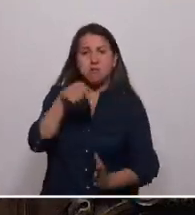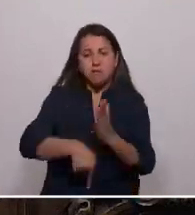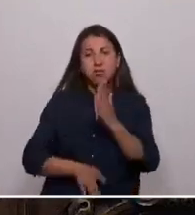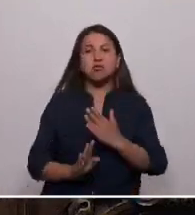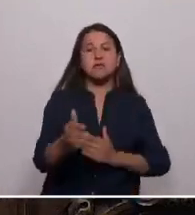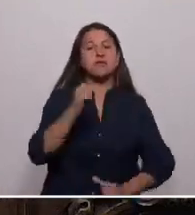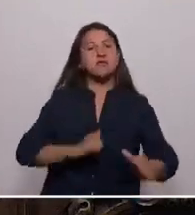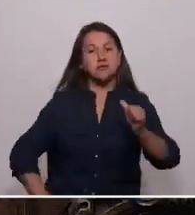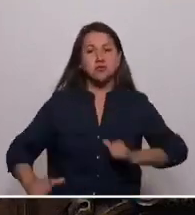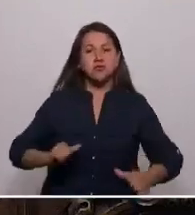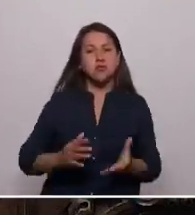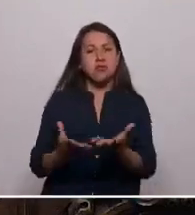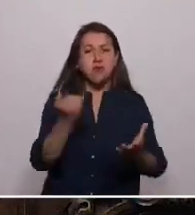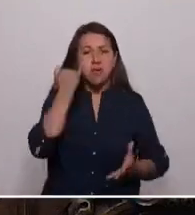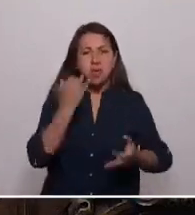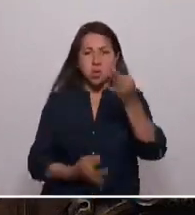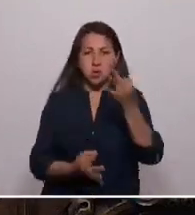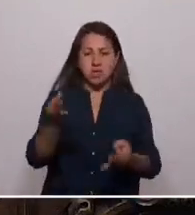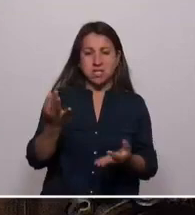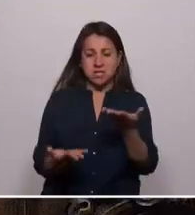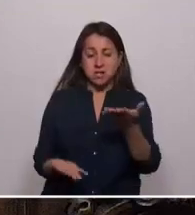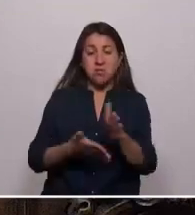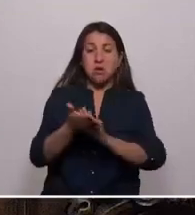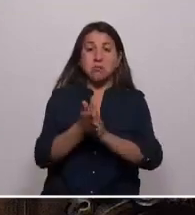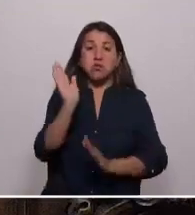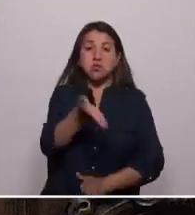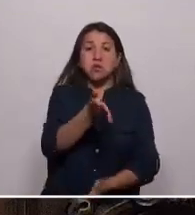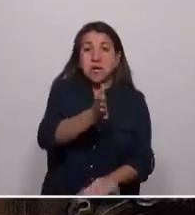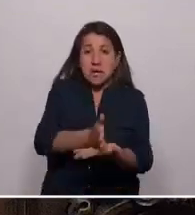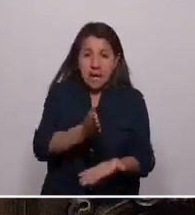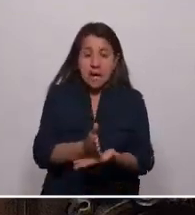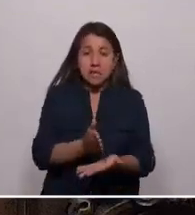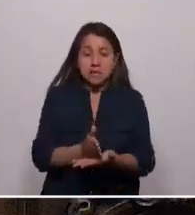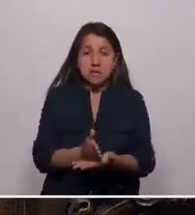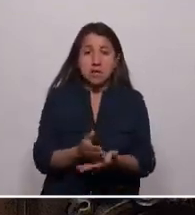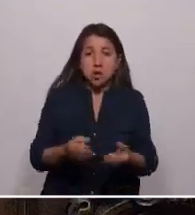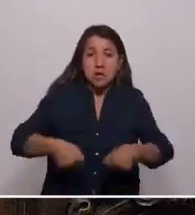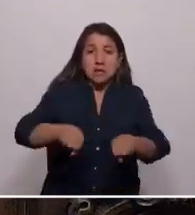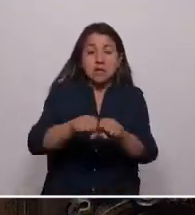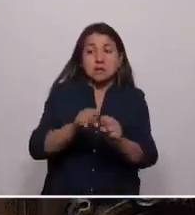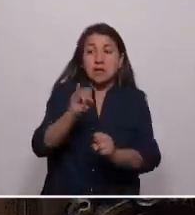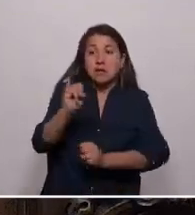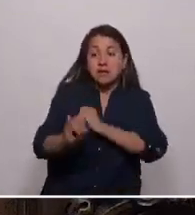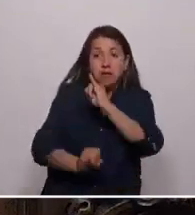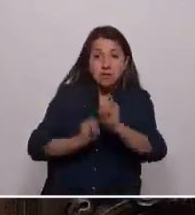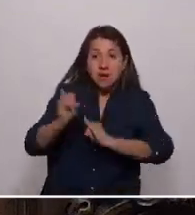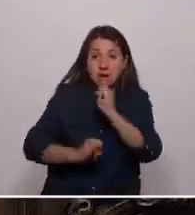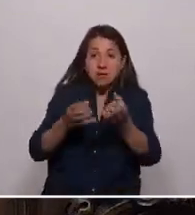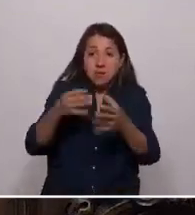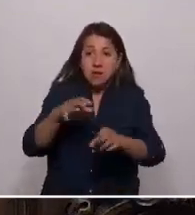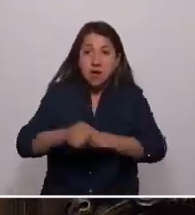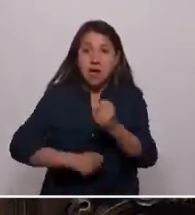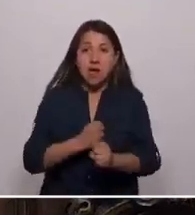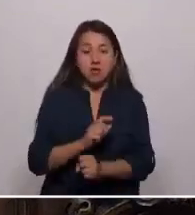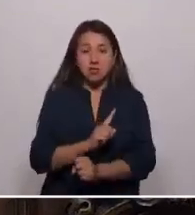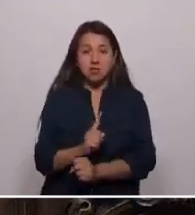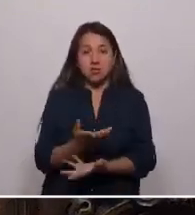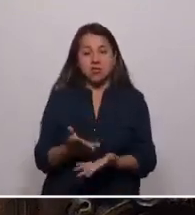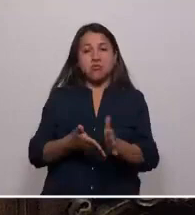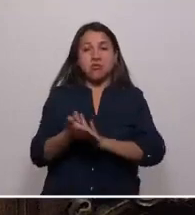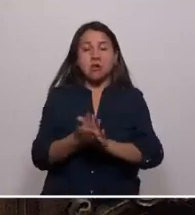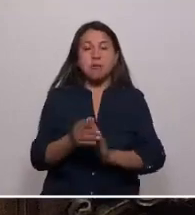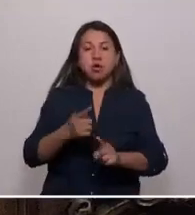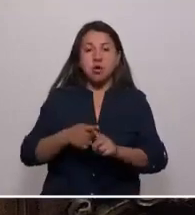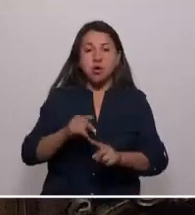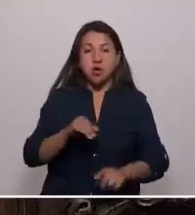sufre grandes injusticias, como cuando se suspendieron las clases y hubo que conectarse telemáticamente para no perder el año. La señora Jimena, del